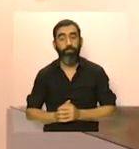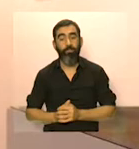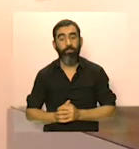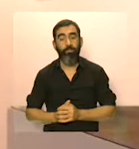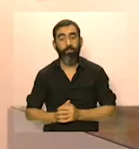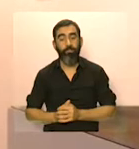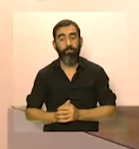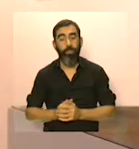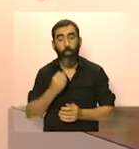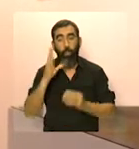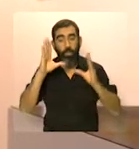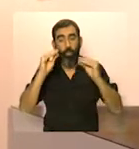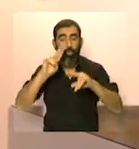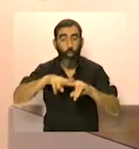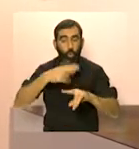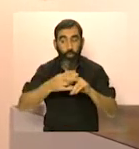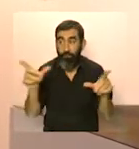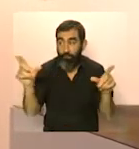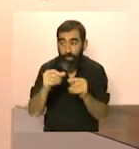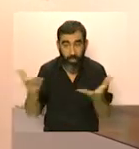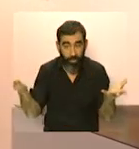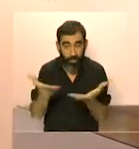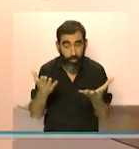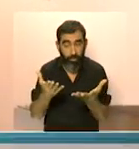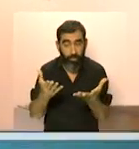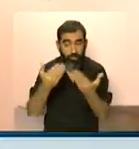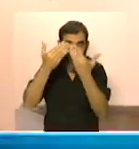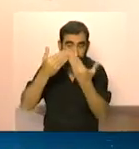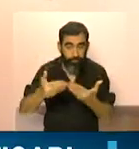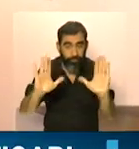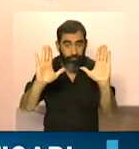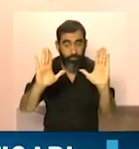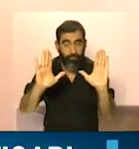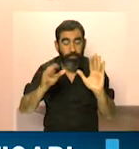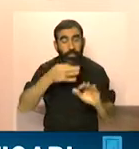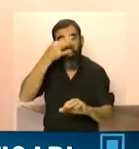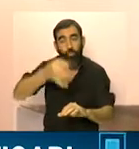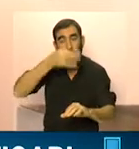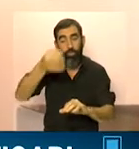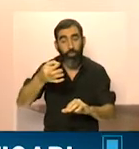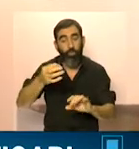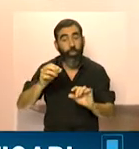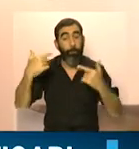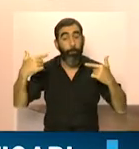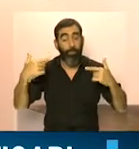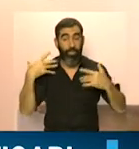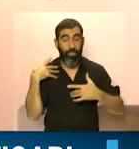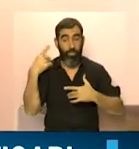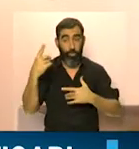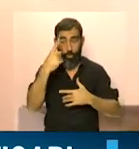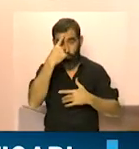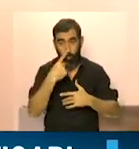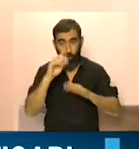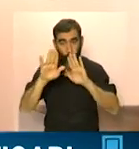Exactamente, Carolina, buenas noches nuevamente. Acaba de culminar esta inauguración que tuvo una oratoria por parte no solo del director del